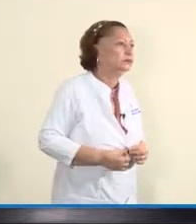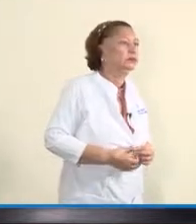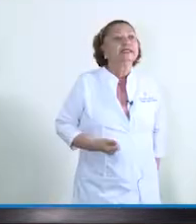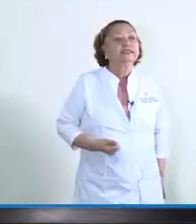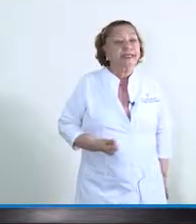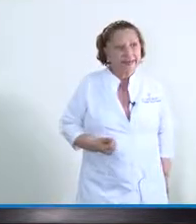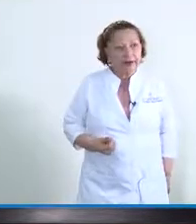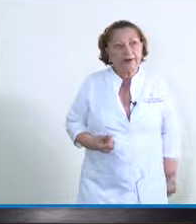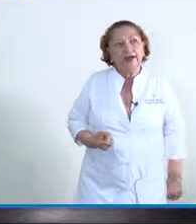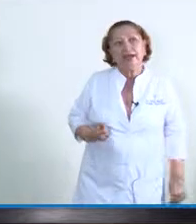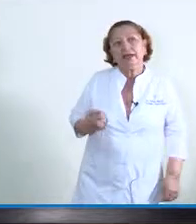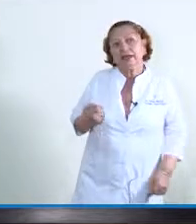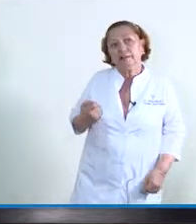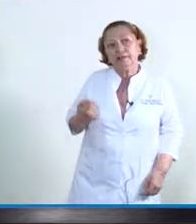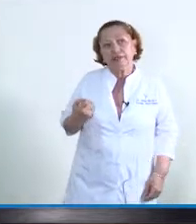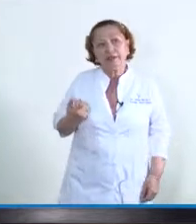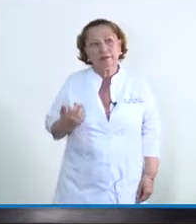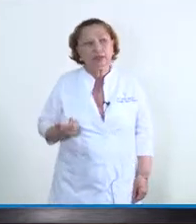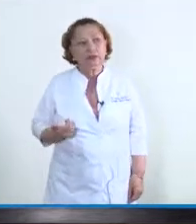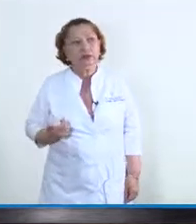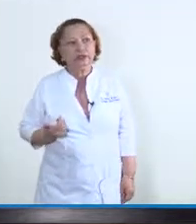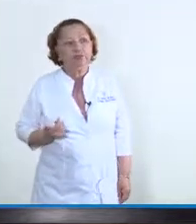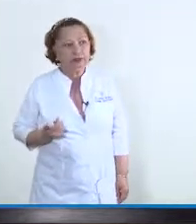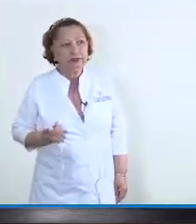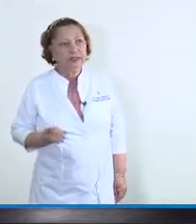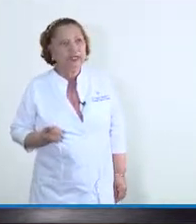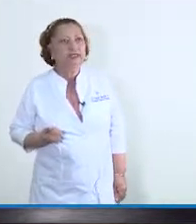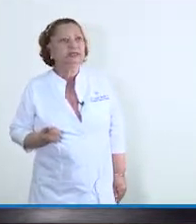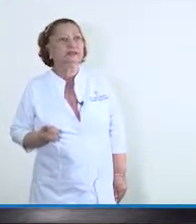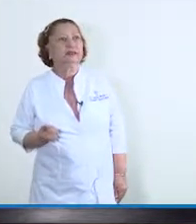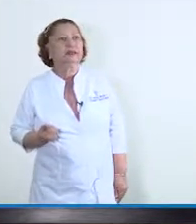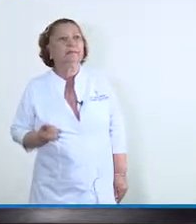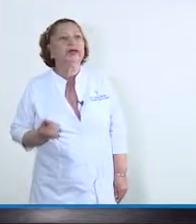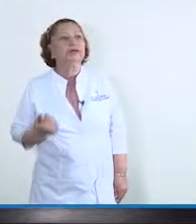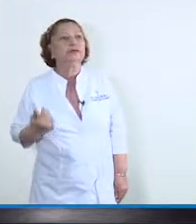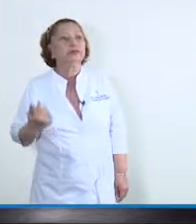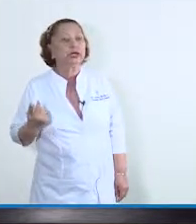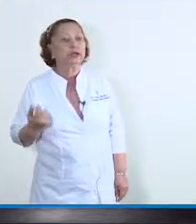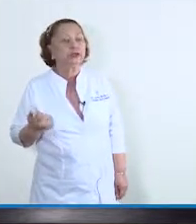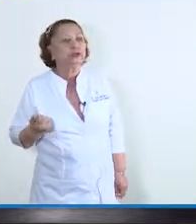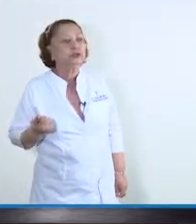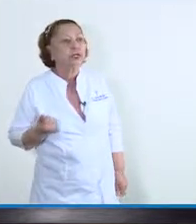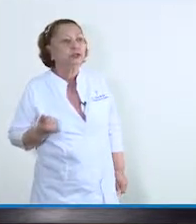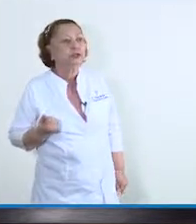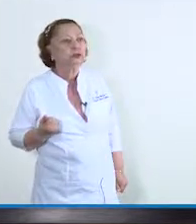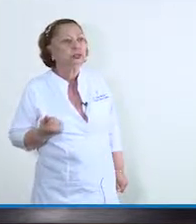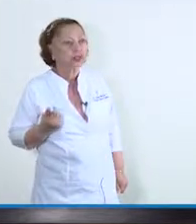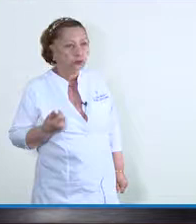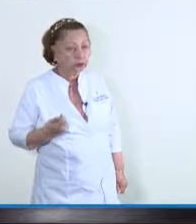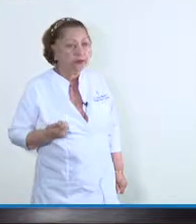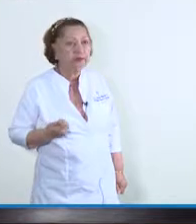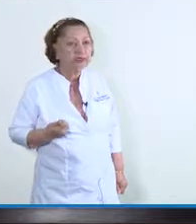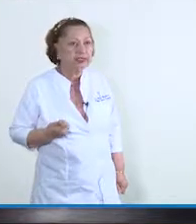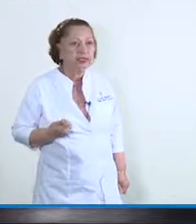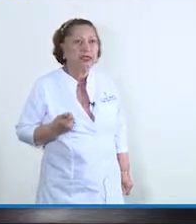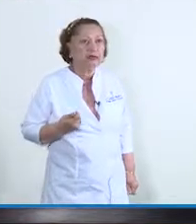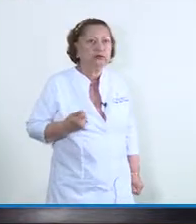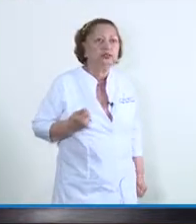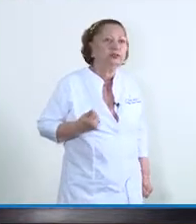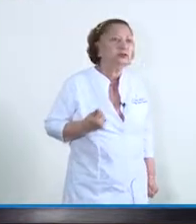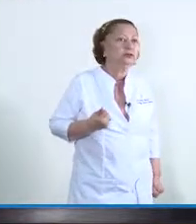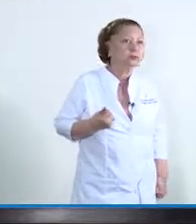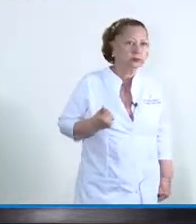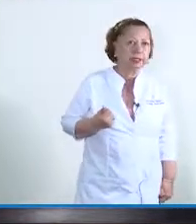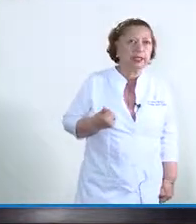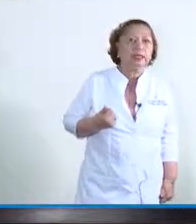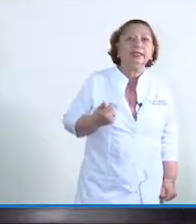alguno. Se trabaja el empoderamiento de las familias para buscar otros métodos de sobrevivencia